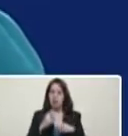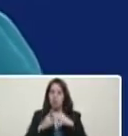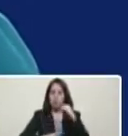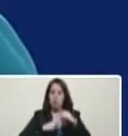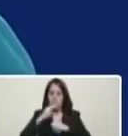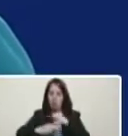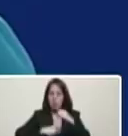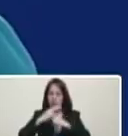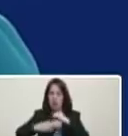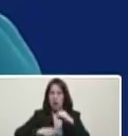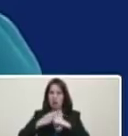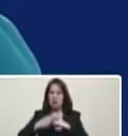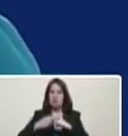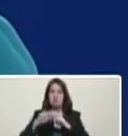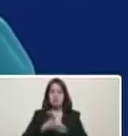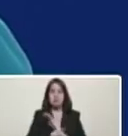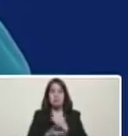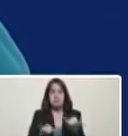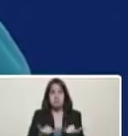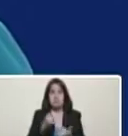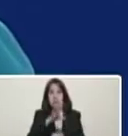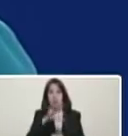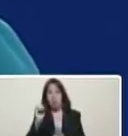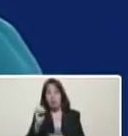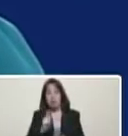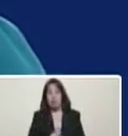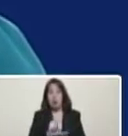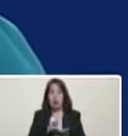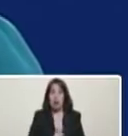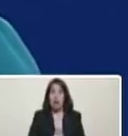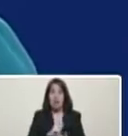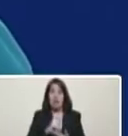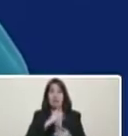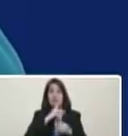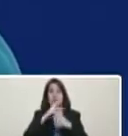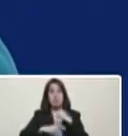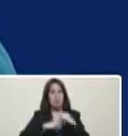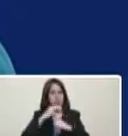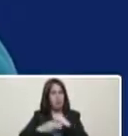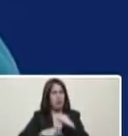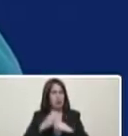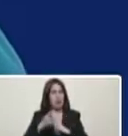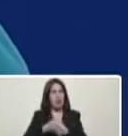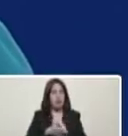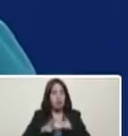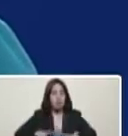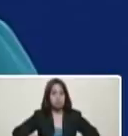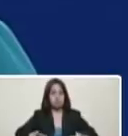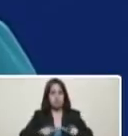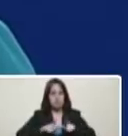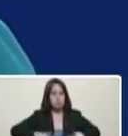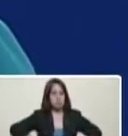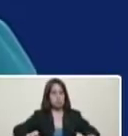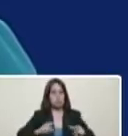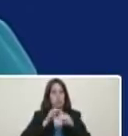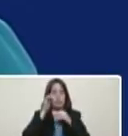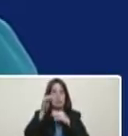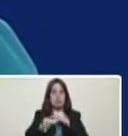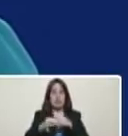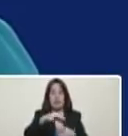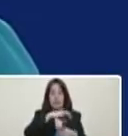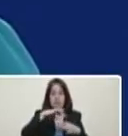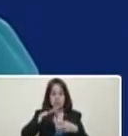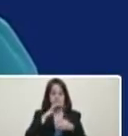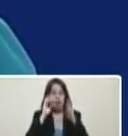última cosecha nos arrojó 50 toneladas de papa por hectárea de siembra. Extraordinariamente, las semillas